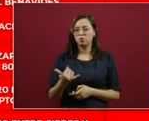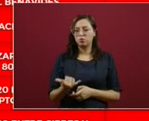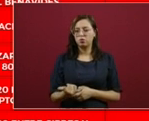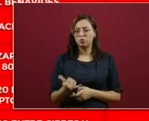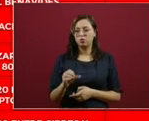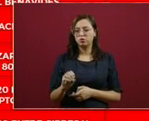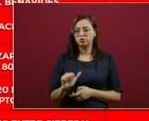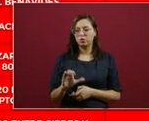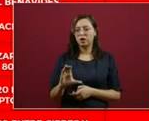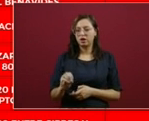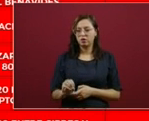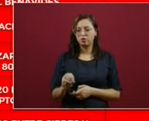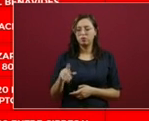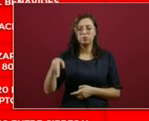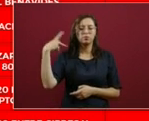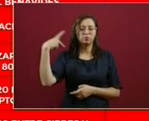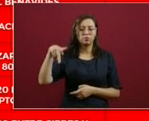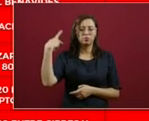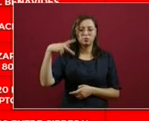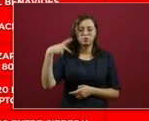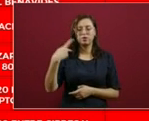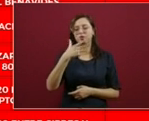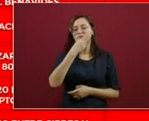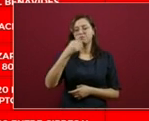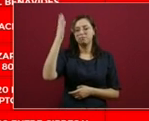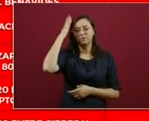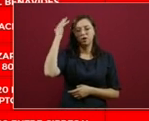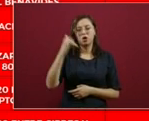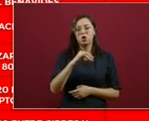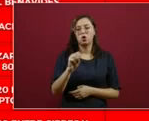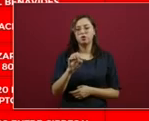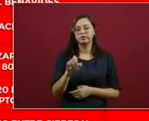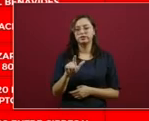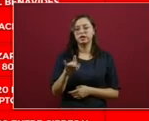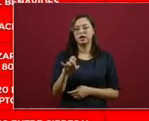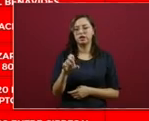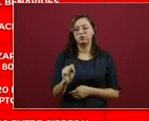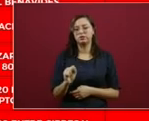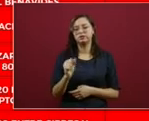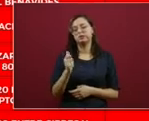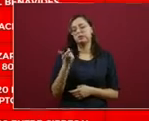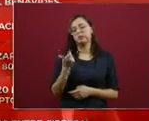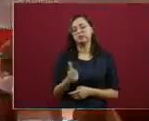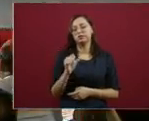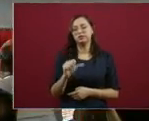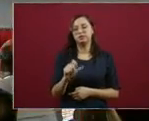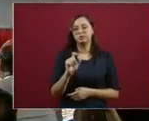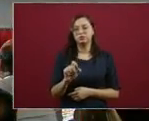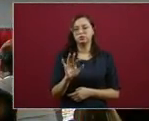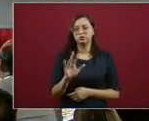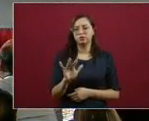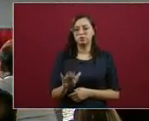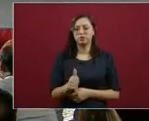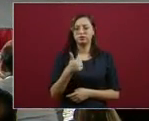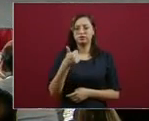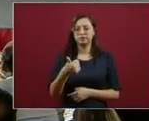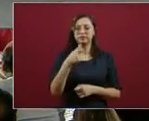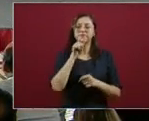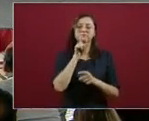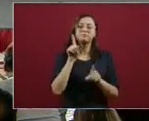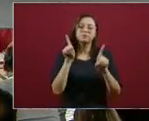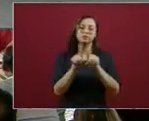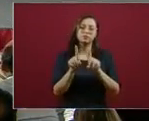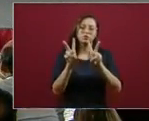Cuyoaco, Puebla, perdón, de José Luis Rechey Martínez a 16.56. Y lo mismo para el